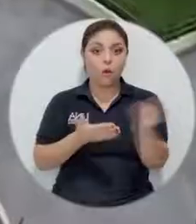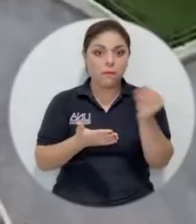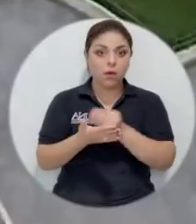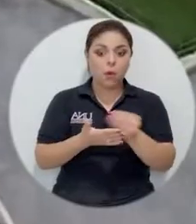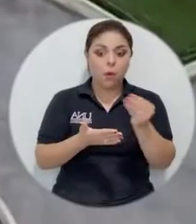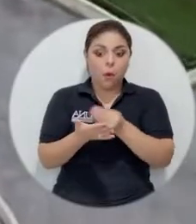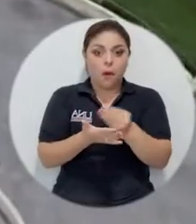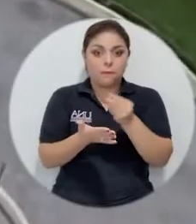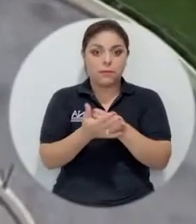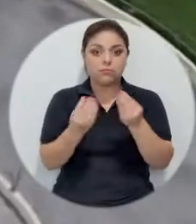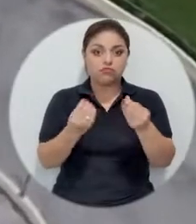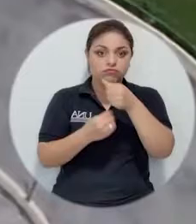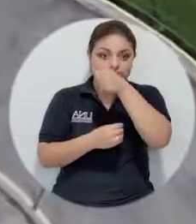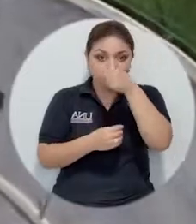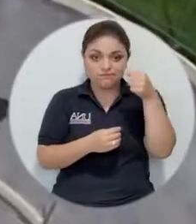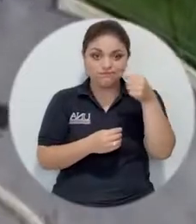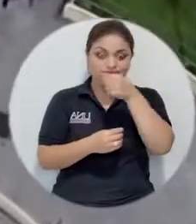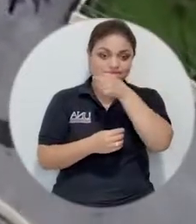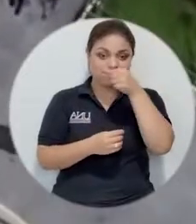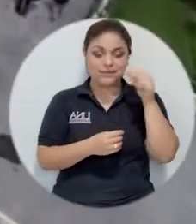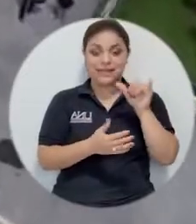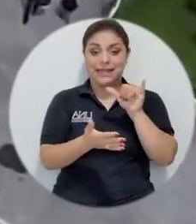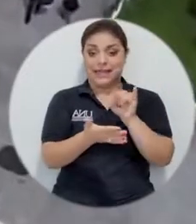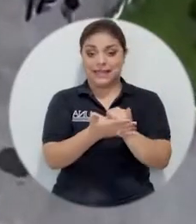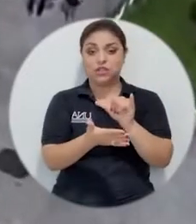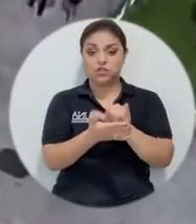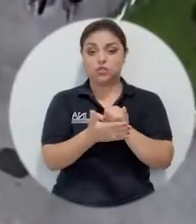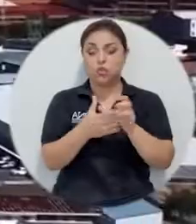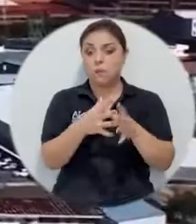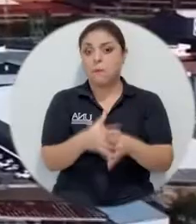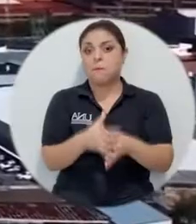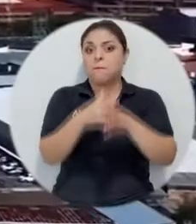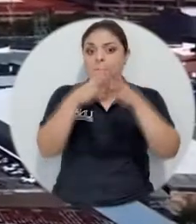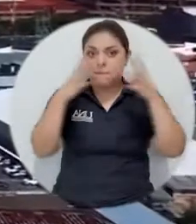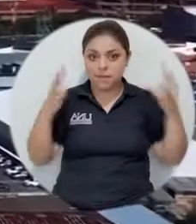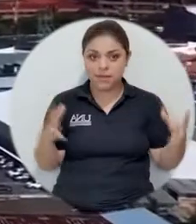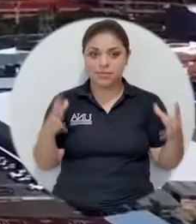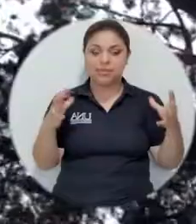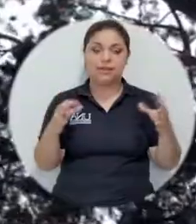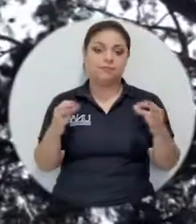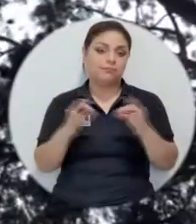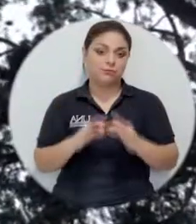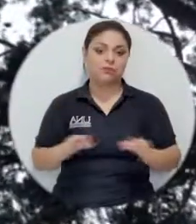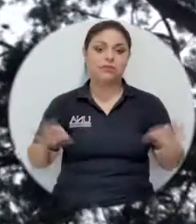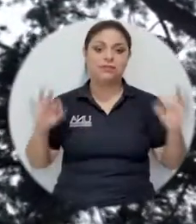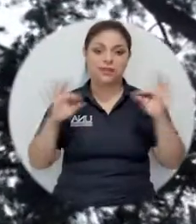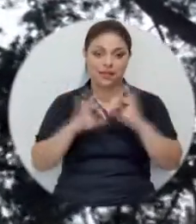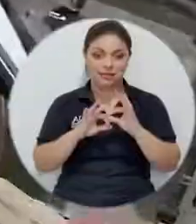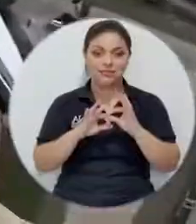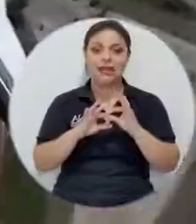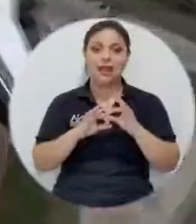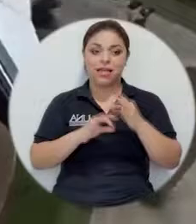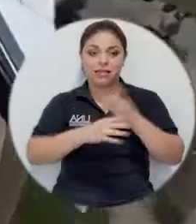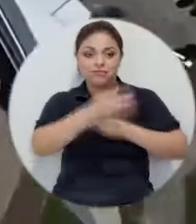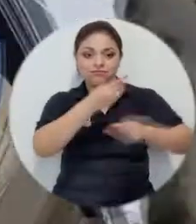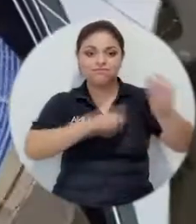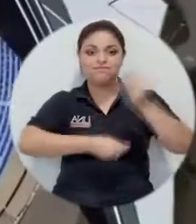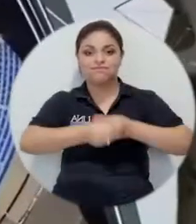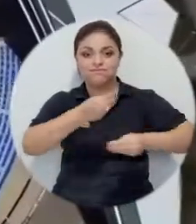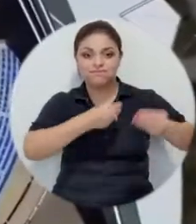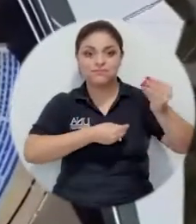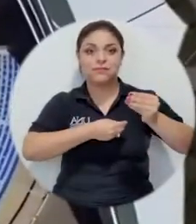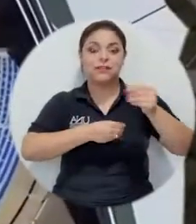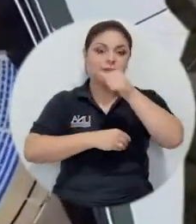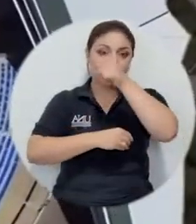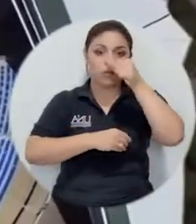narcóticos, eso ha aumentado profundamente la relevancia del trasiego de drogas a través de